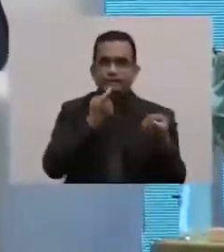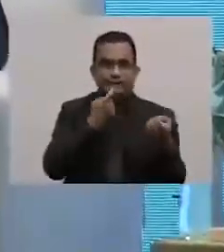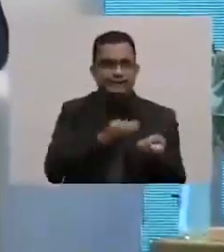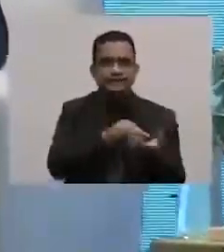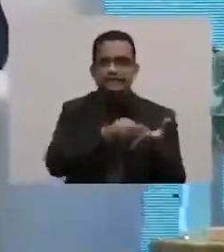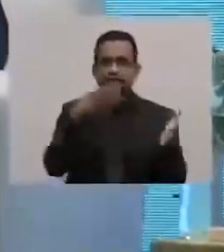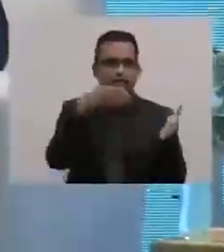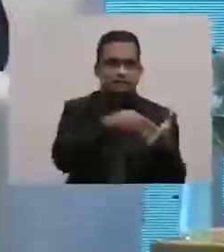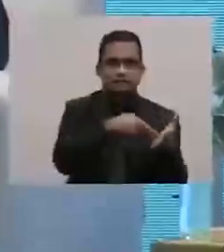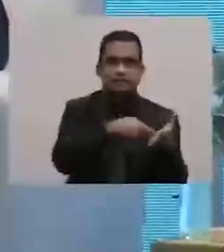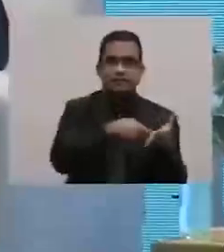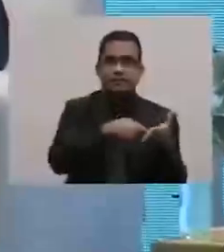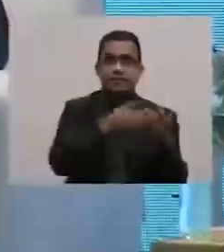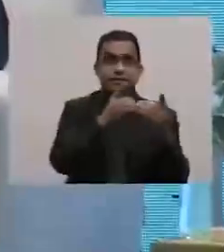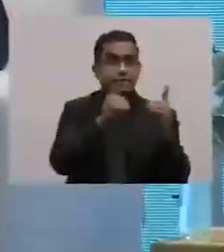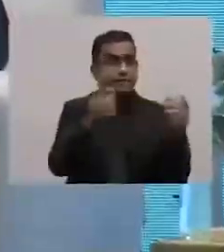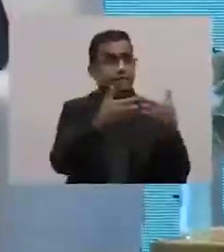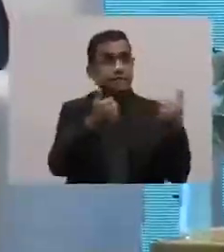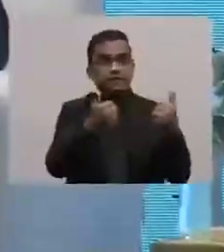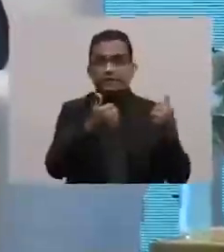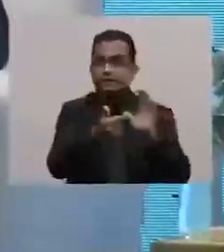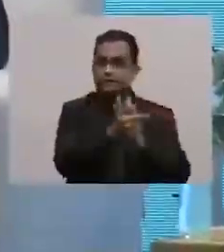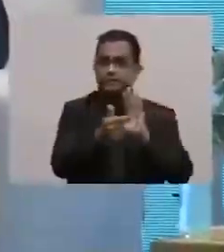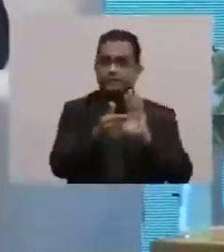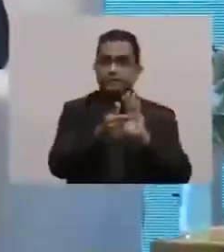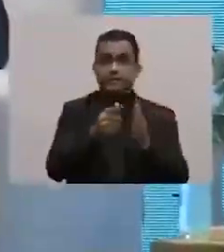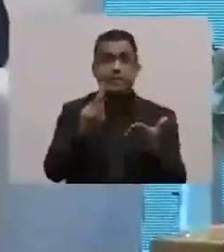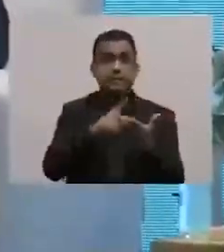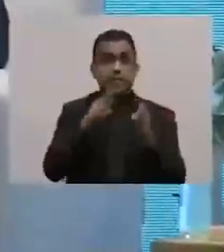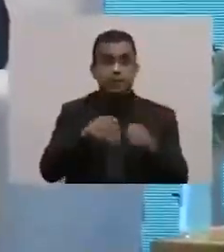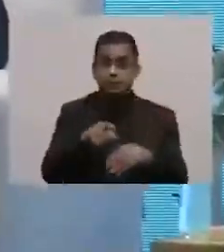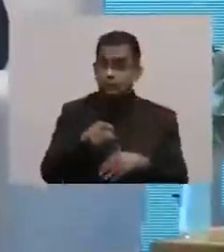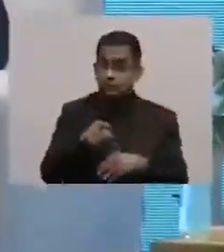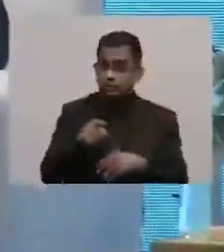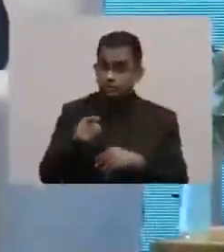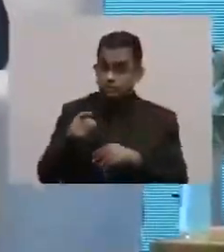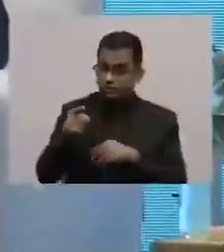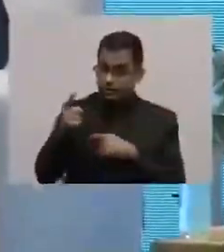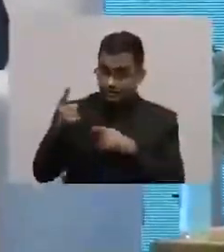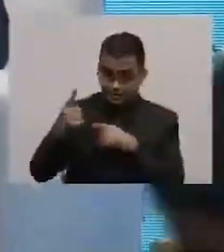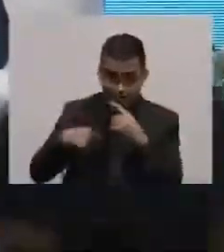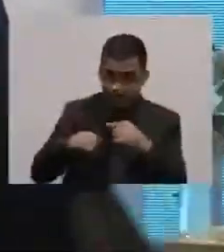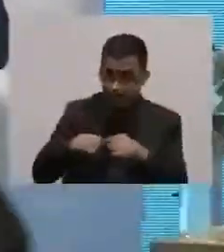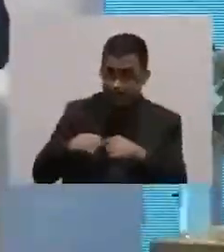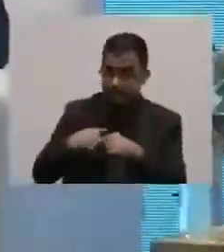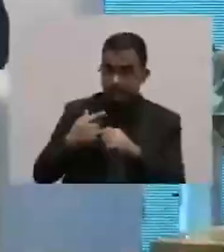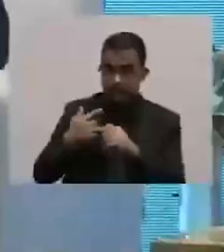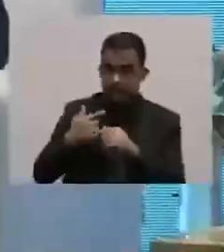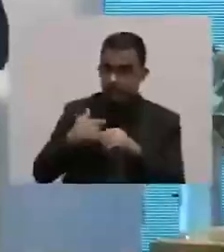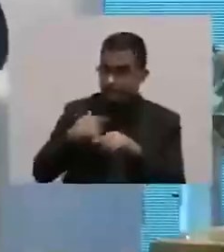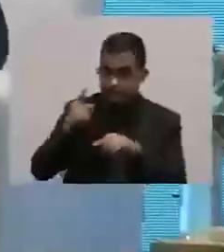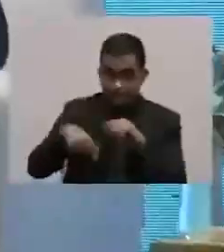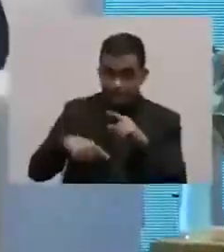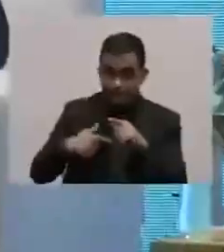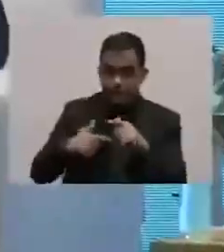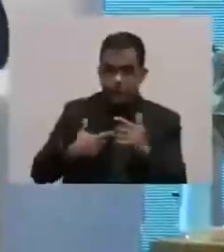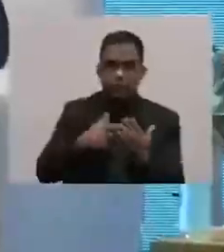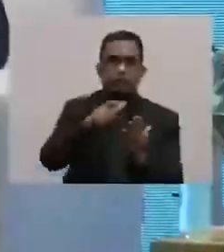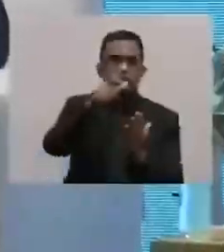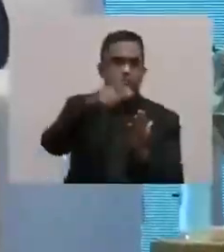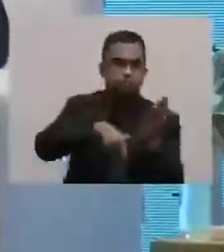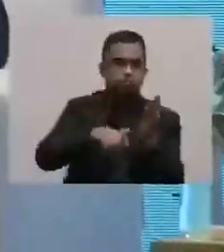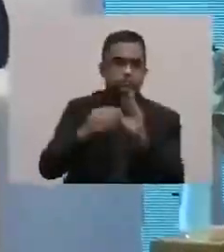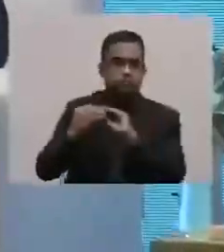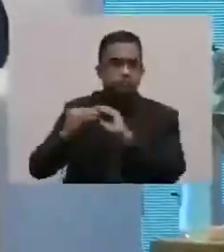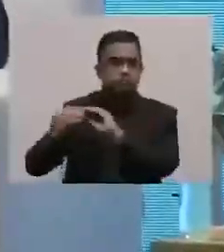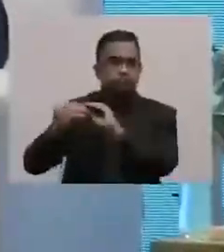época. Y el poeta, en vez de guardar silencio, pues generó un debate en Londres con el parlamento y con la iglesia sobre